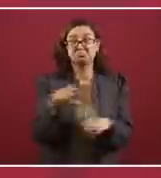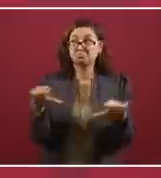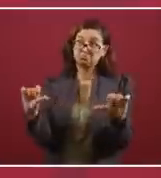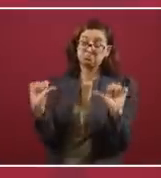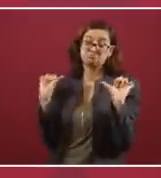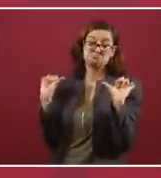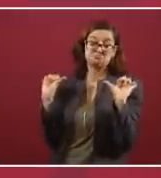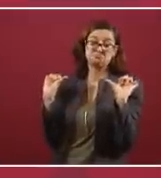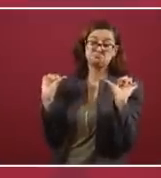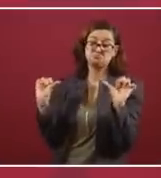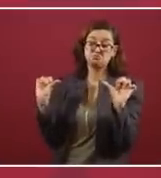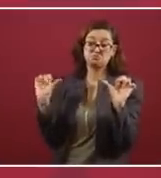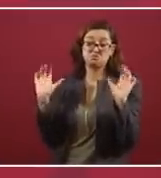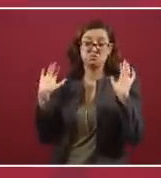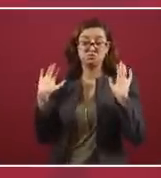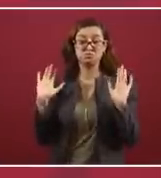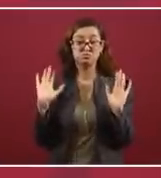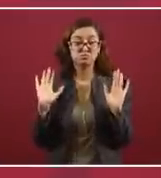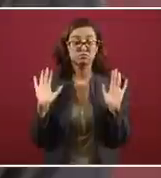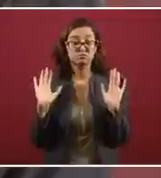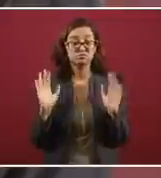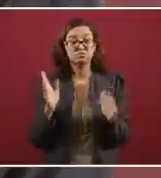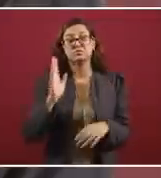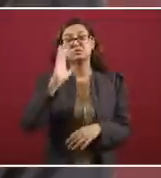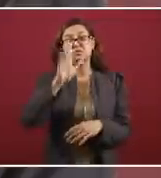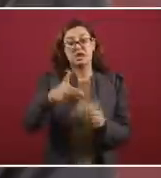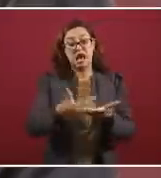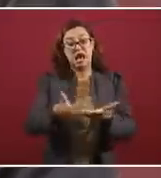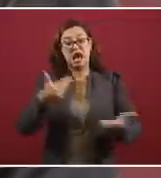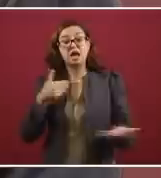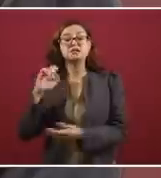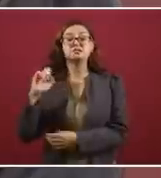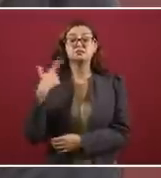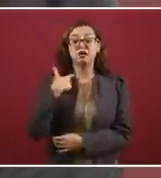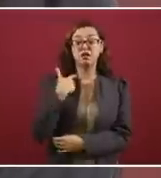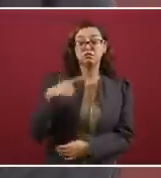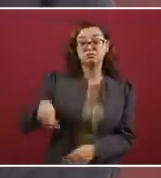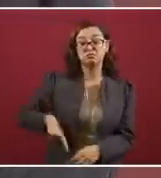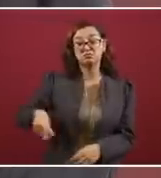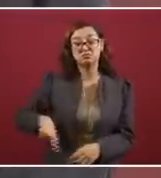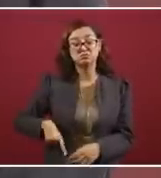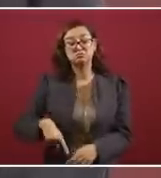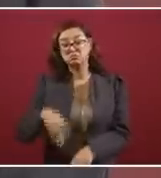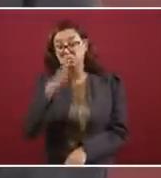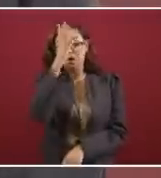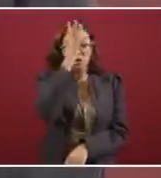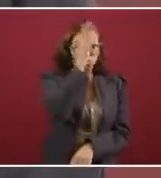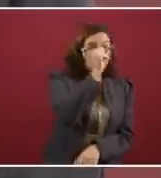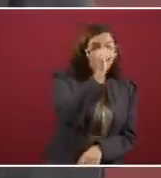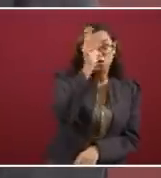se habían acordado condiciones que nosotros